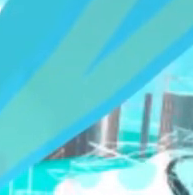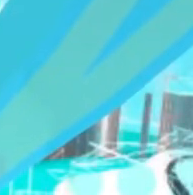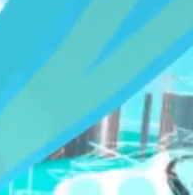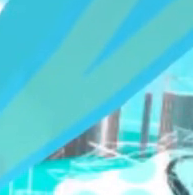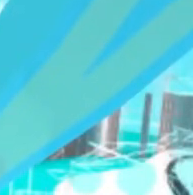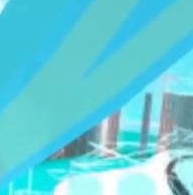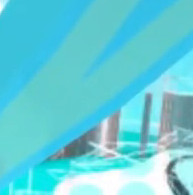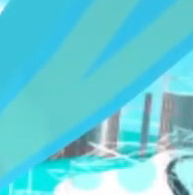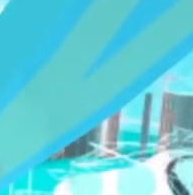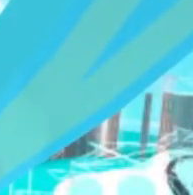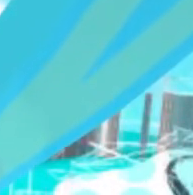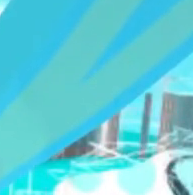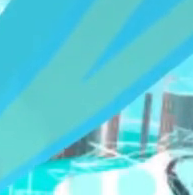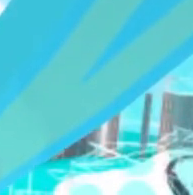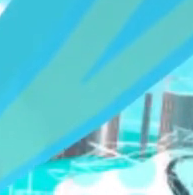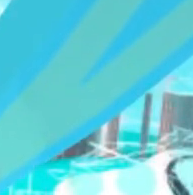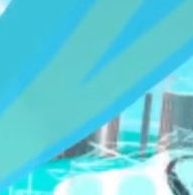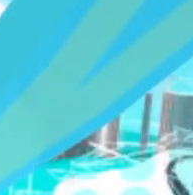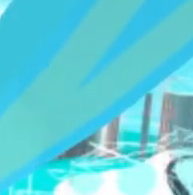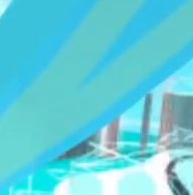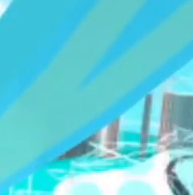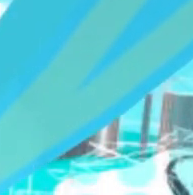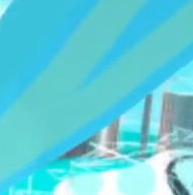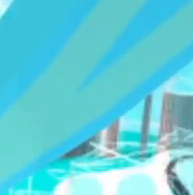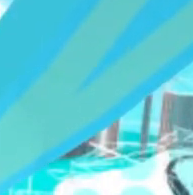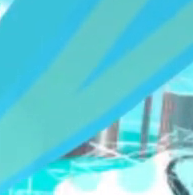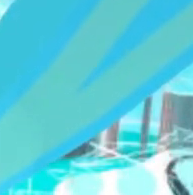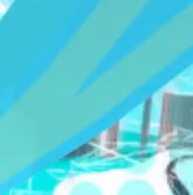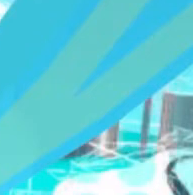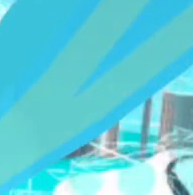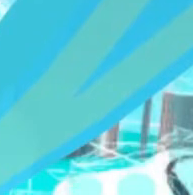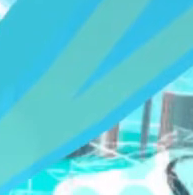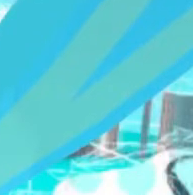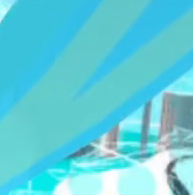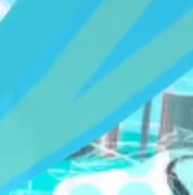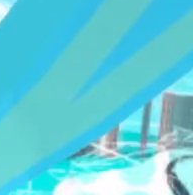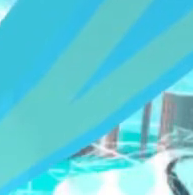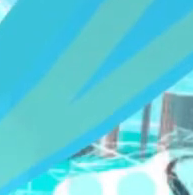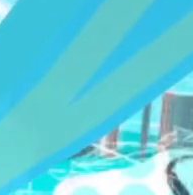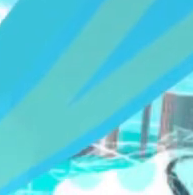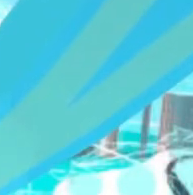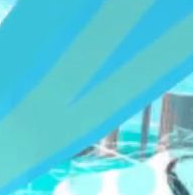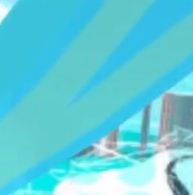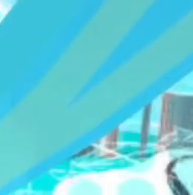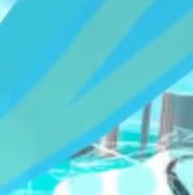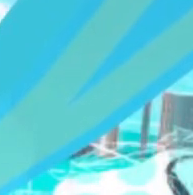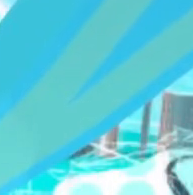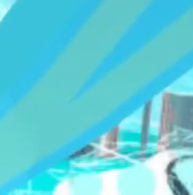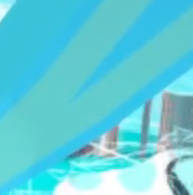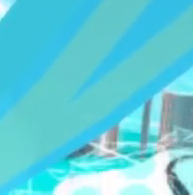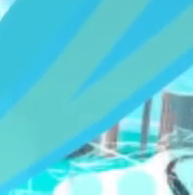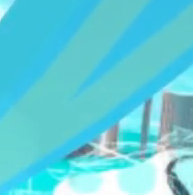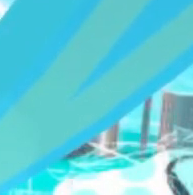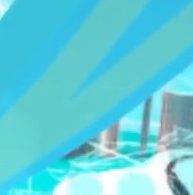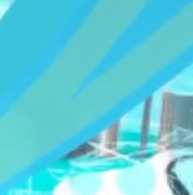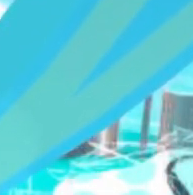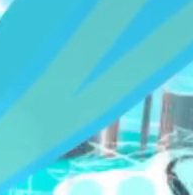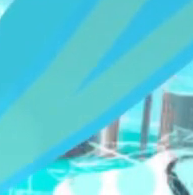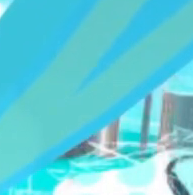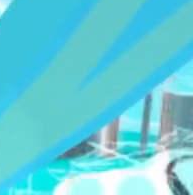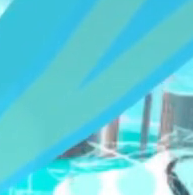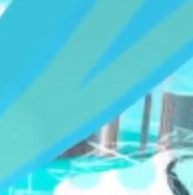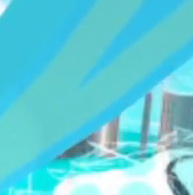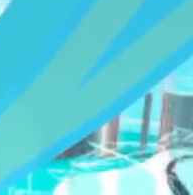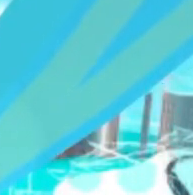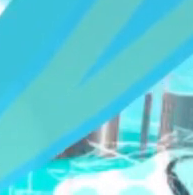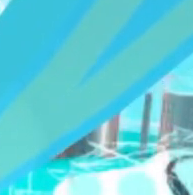de Costa Rica, la compra estará en 561 colones con 70 céntimos y la venta estará en 567 colones